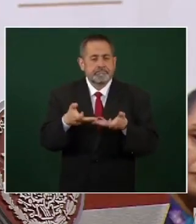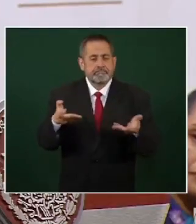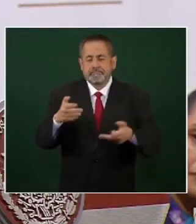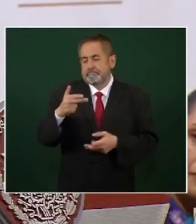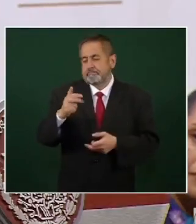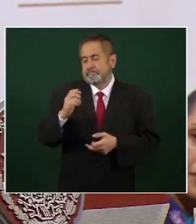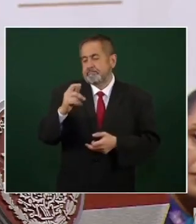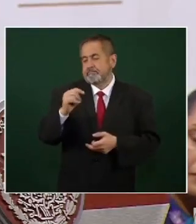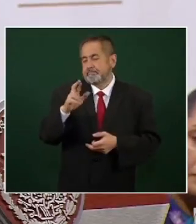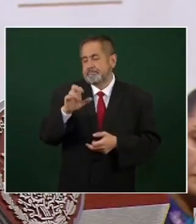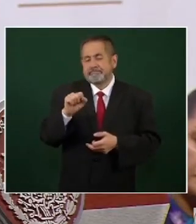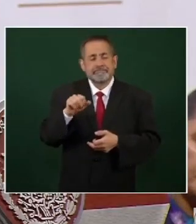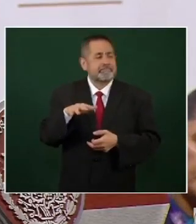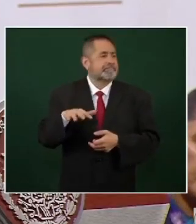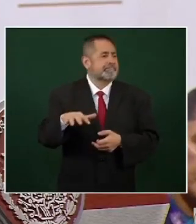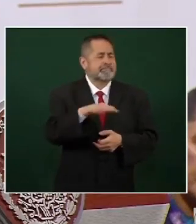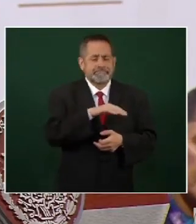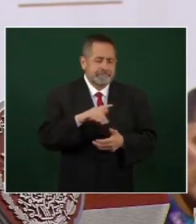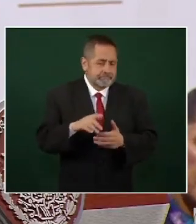Entonces,